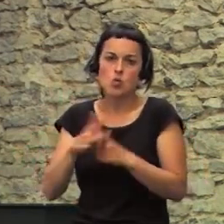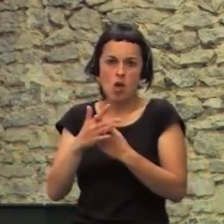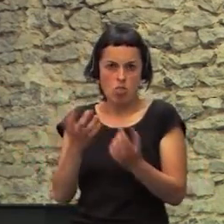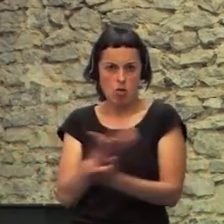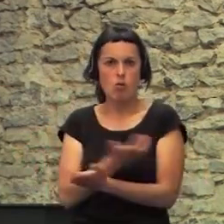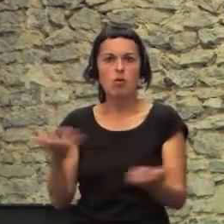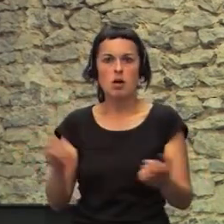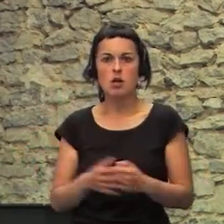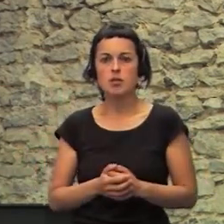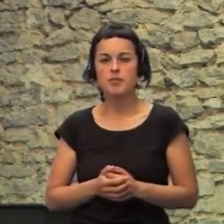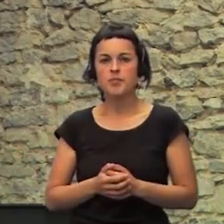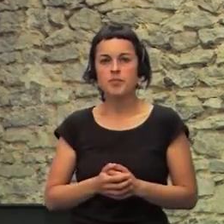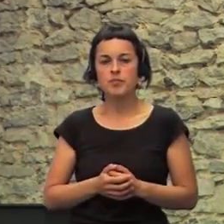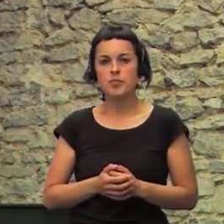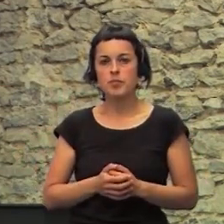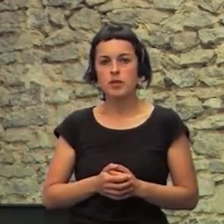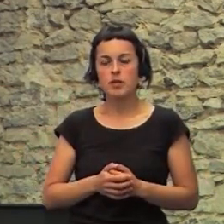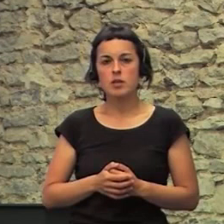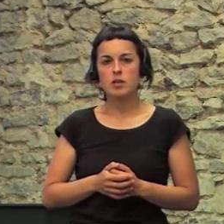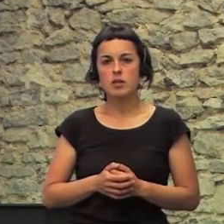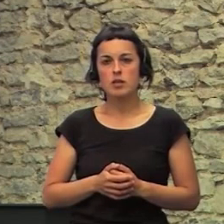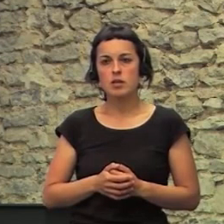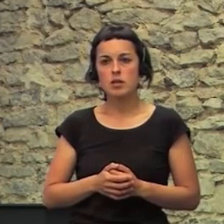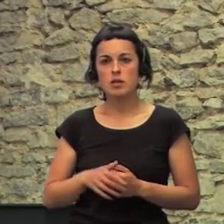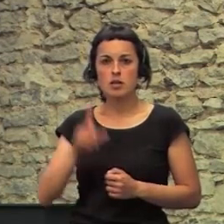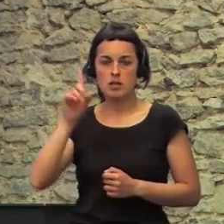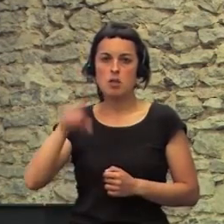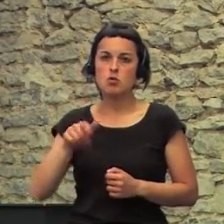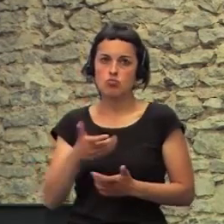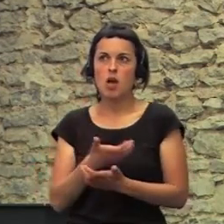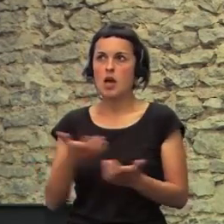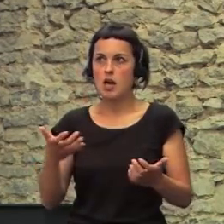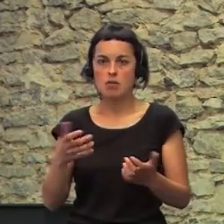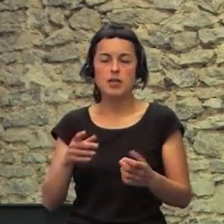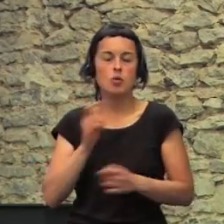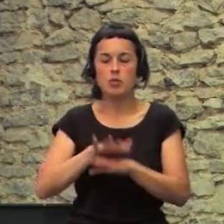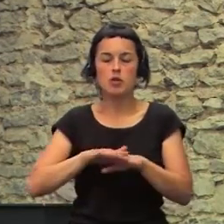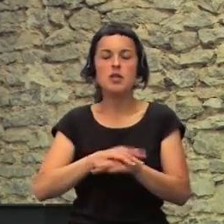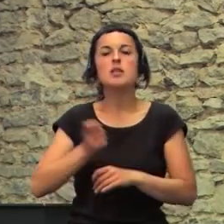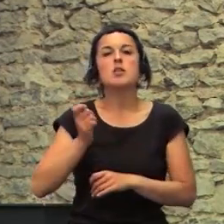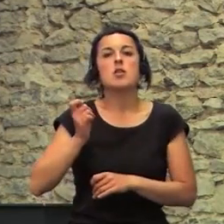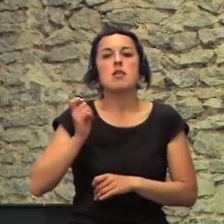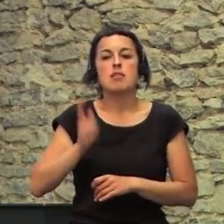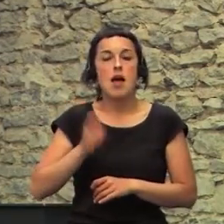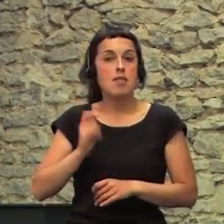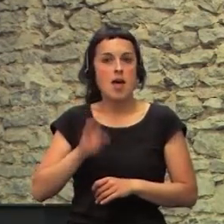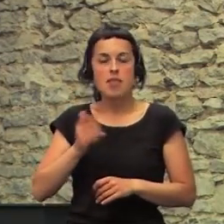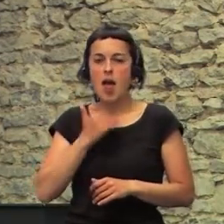otra de las cuestiones que también han sido, y cara además a políticas públicas, es algo que siempre sale,